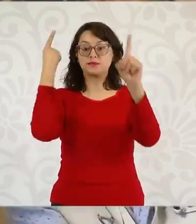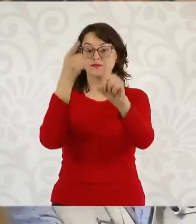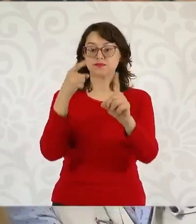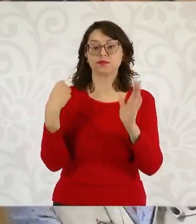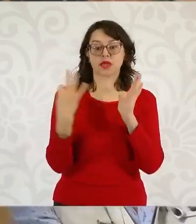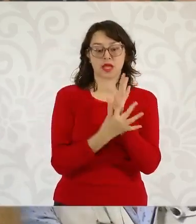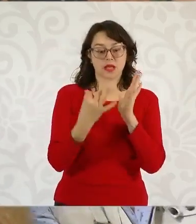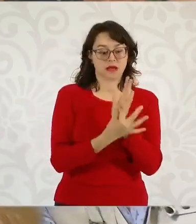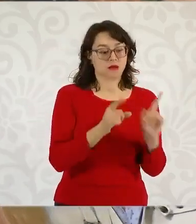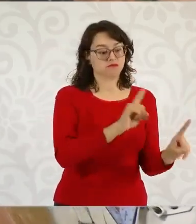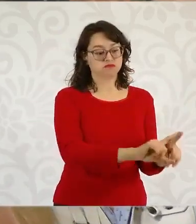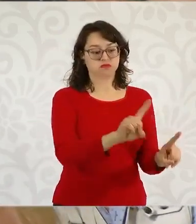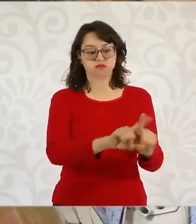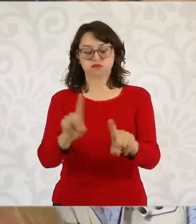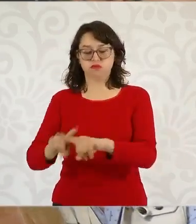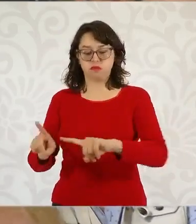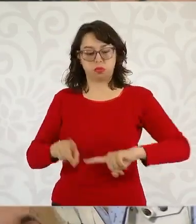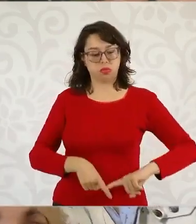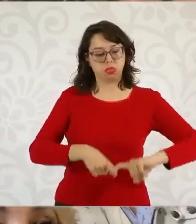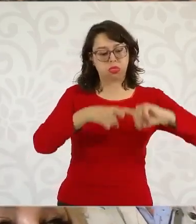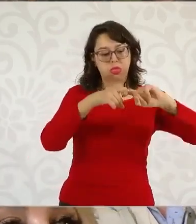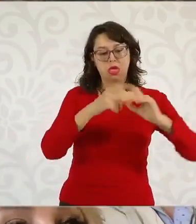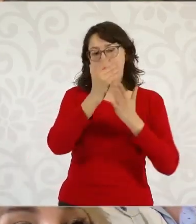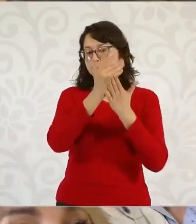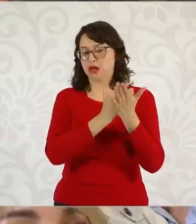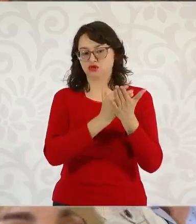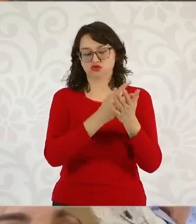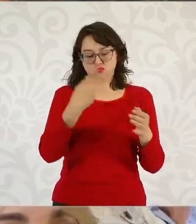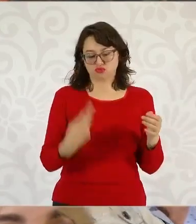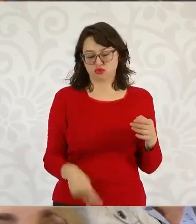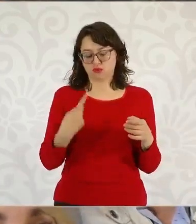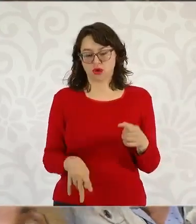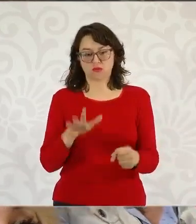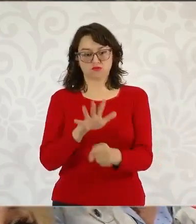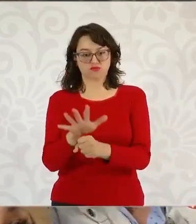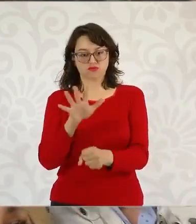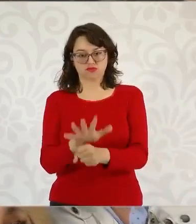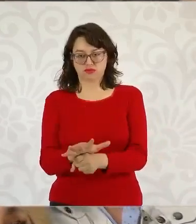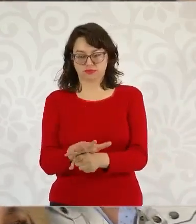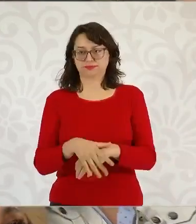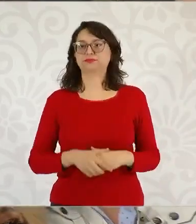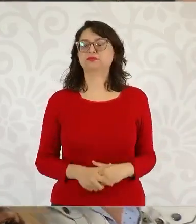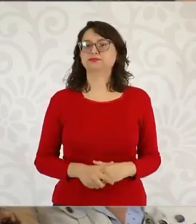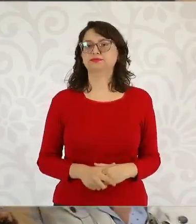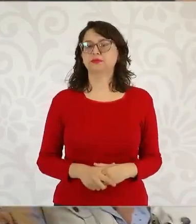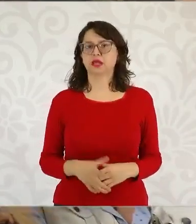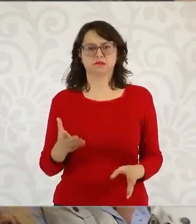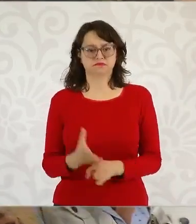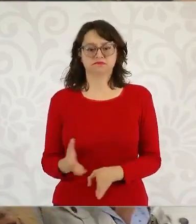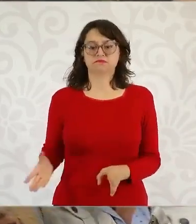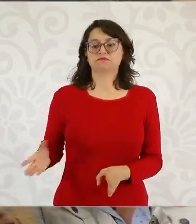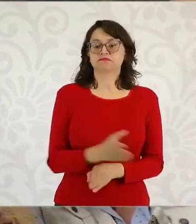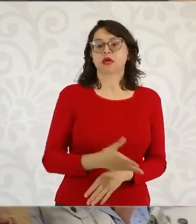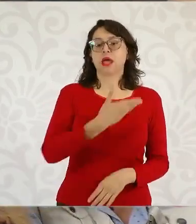minerales y proteger la economía nacional. El presidente Andrés Manuel López Obrador,